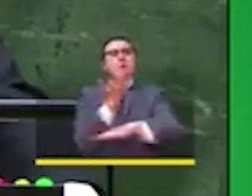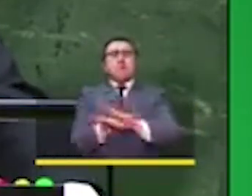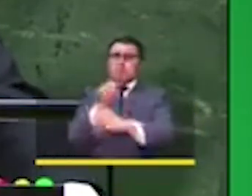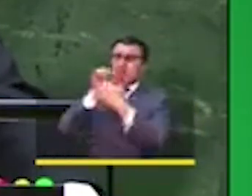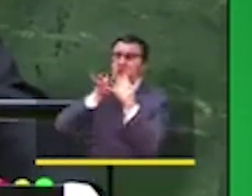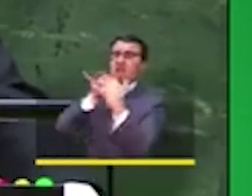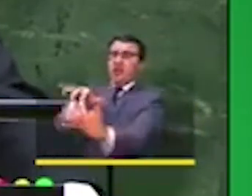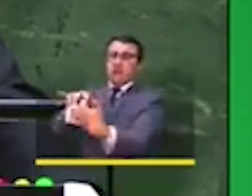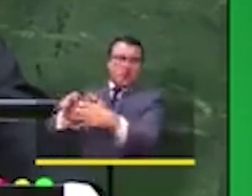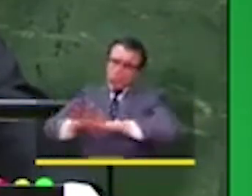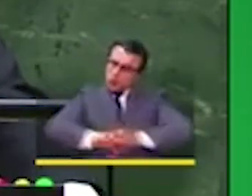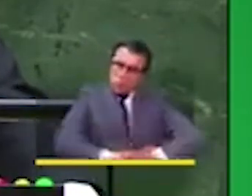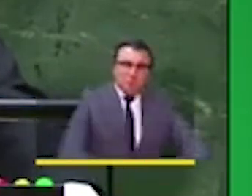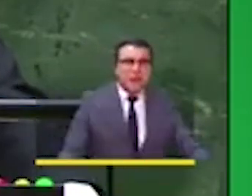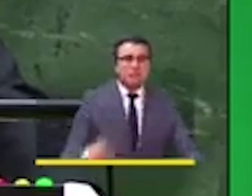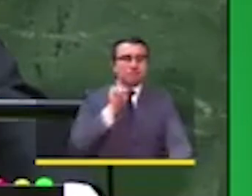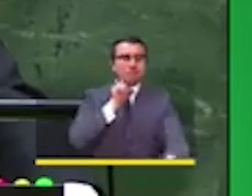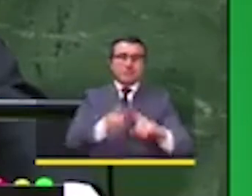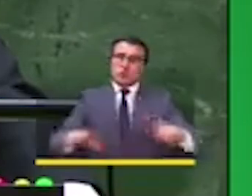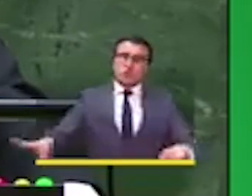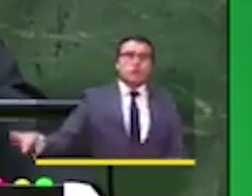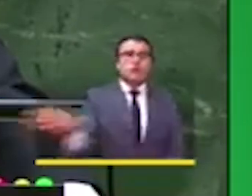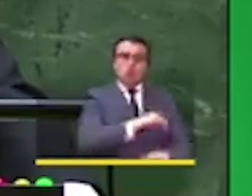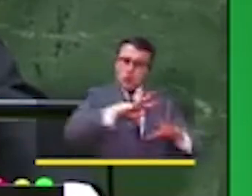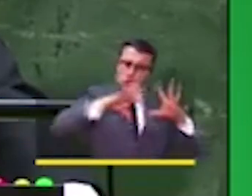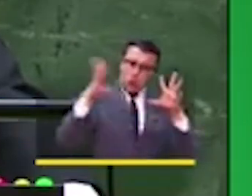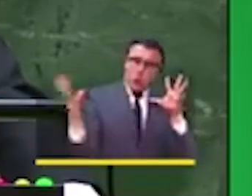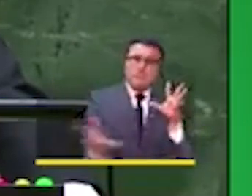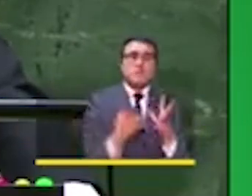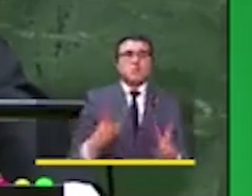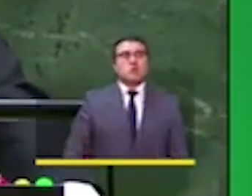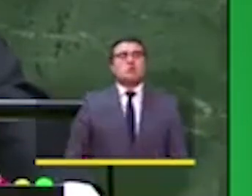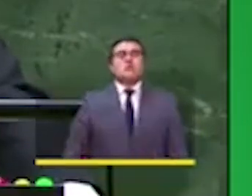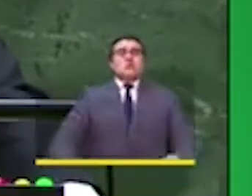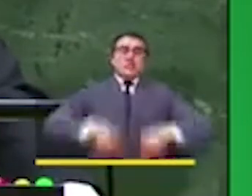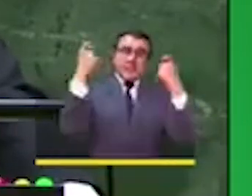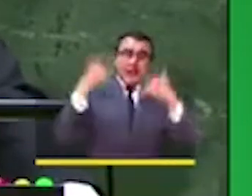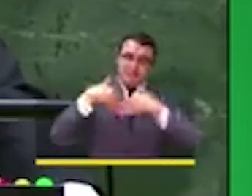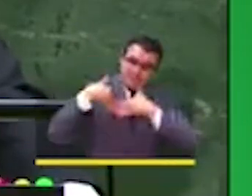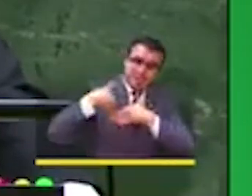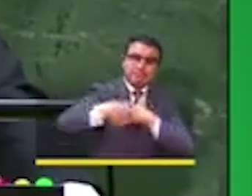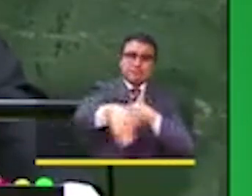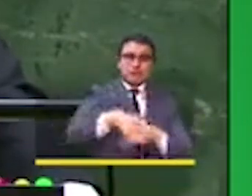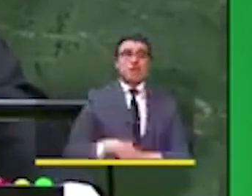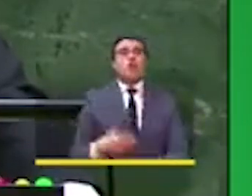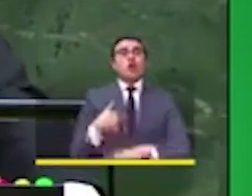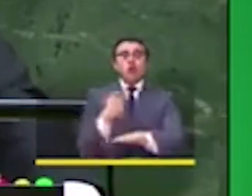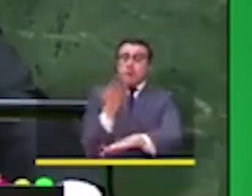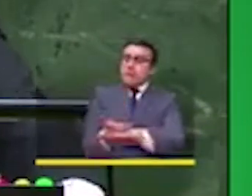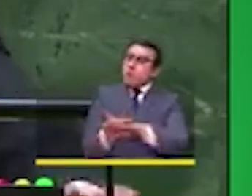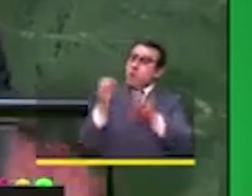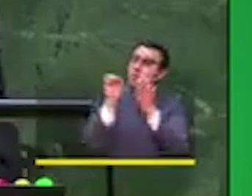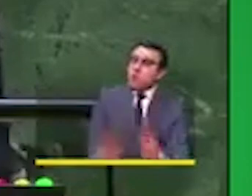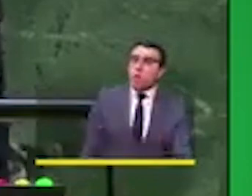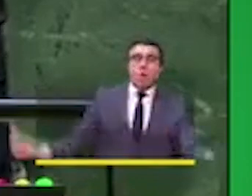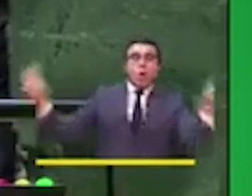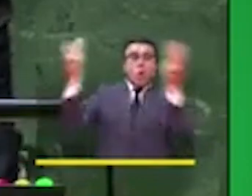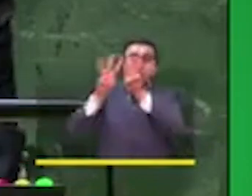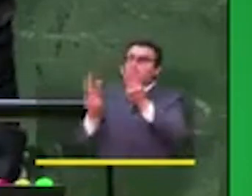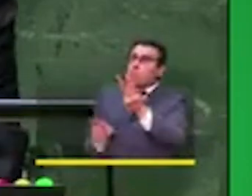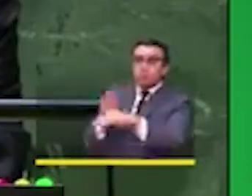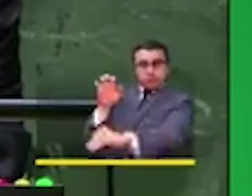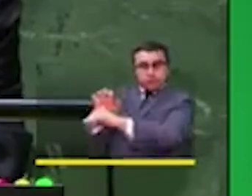el tiempo de salvarnos. Les propongo que Naciones Unidas auspicie cuanto